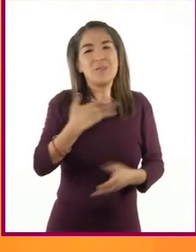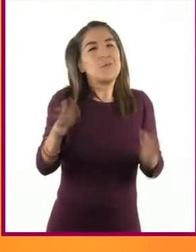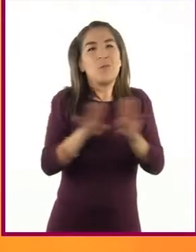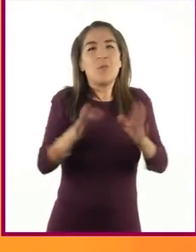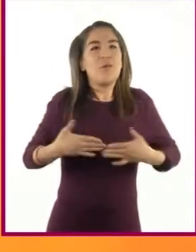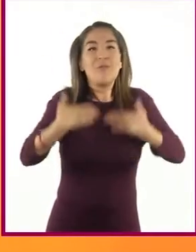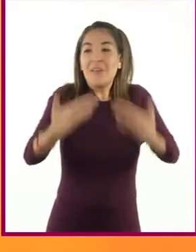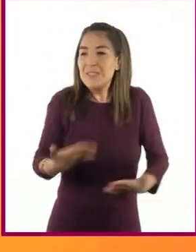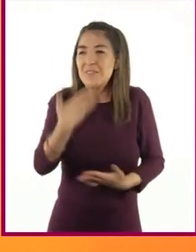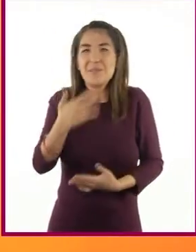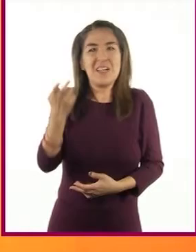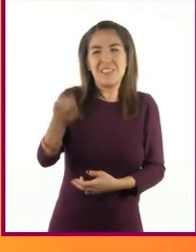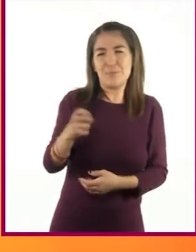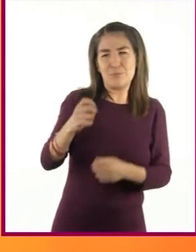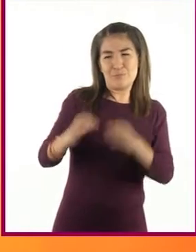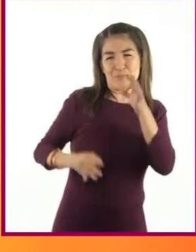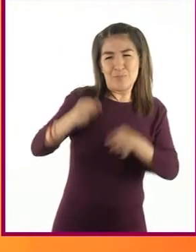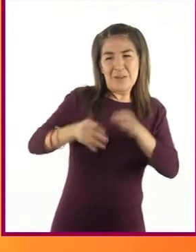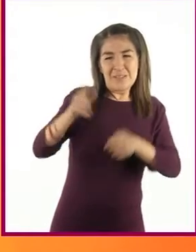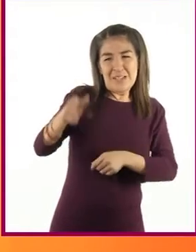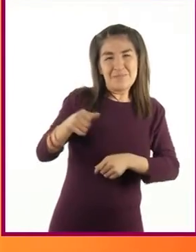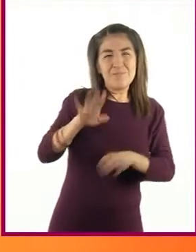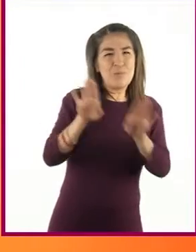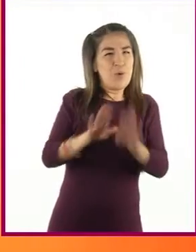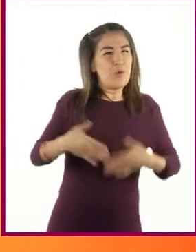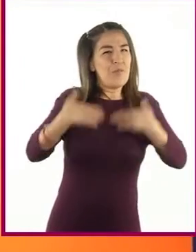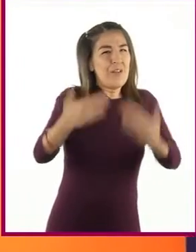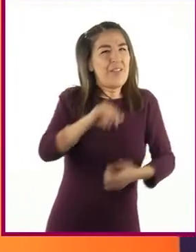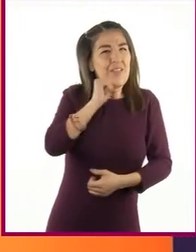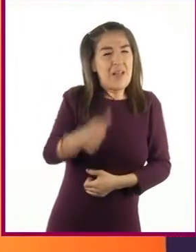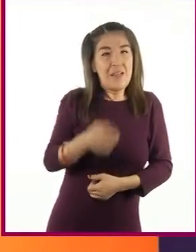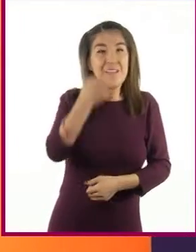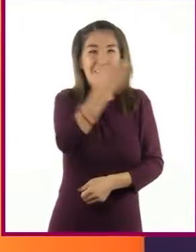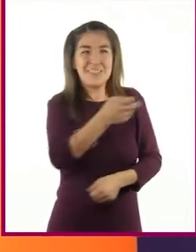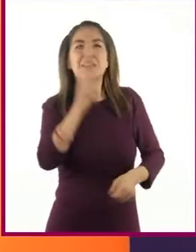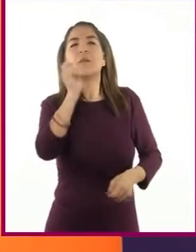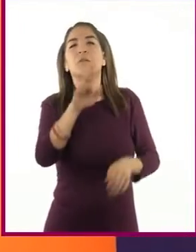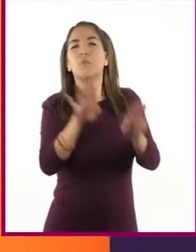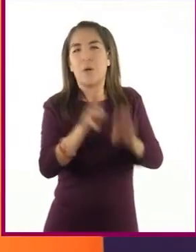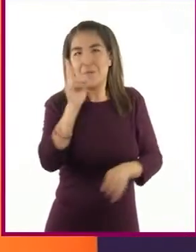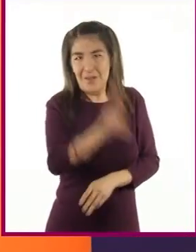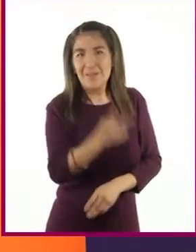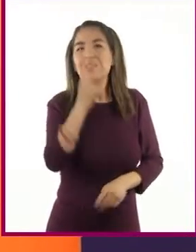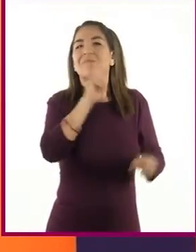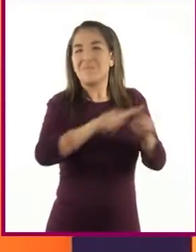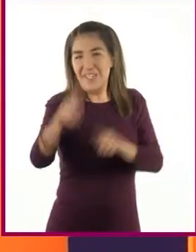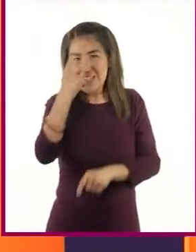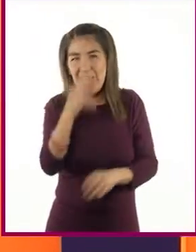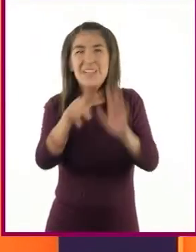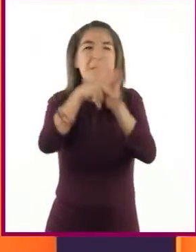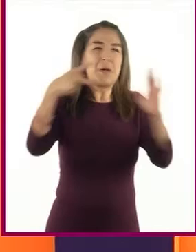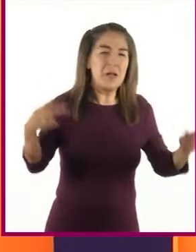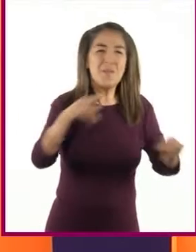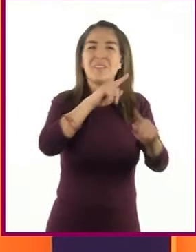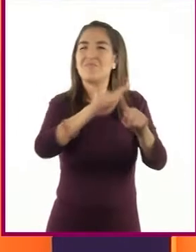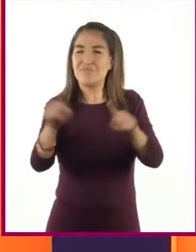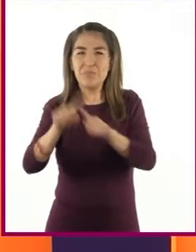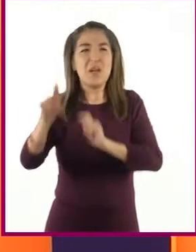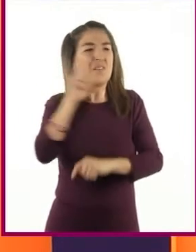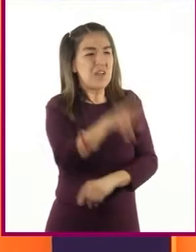sistema de justicia. Vemos en los medios imágenes de abusos, juicios que no